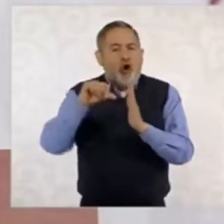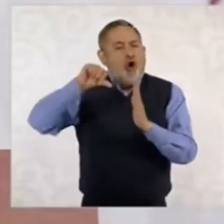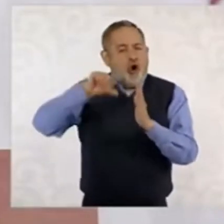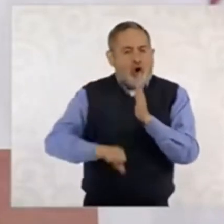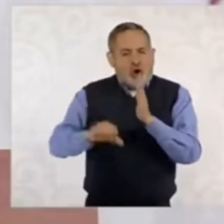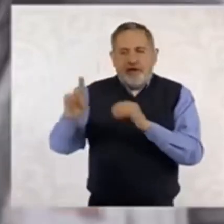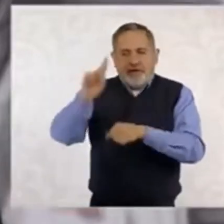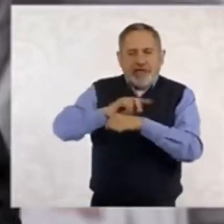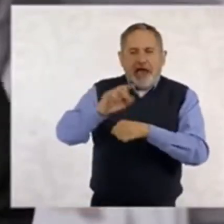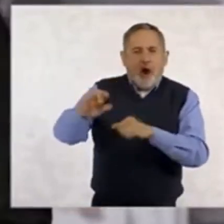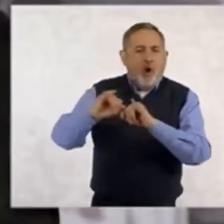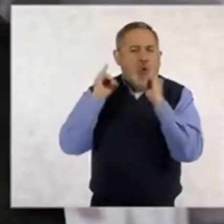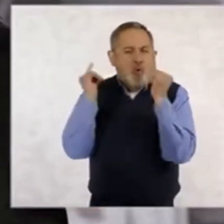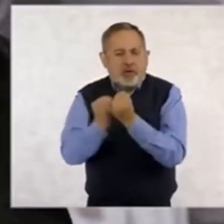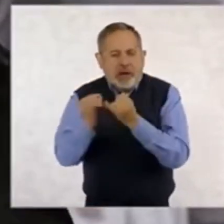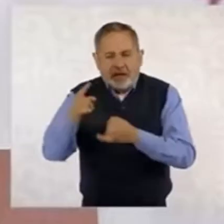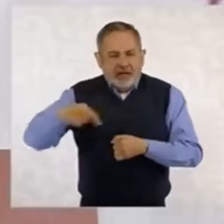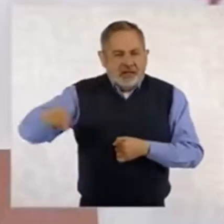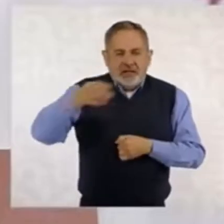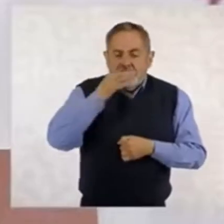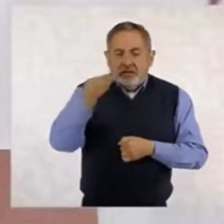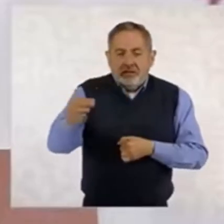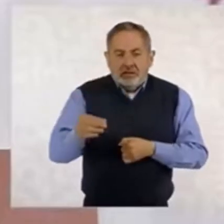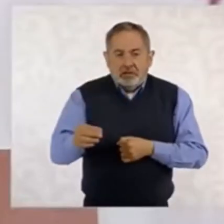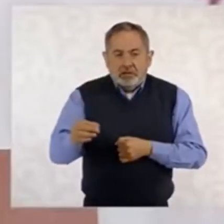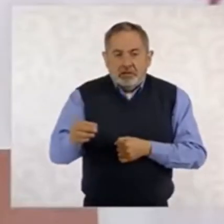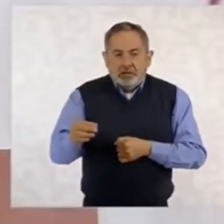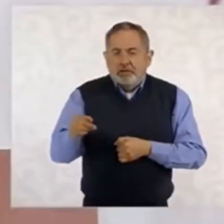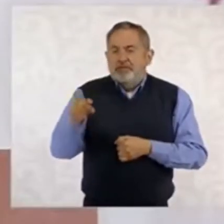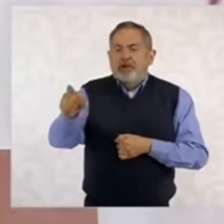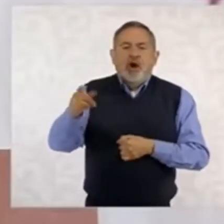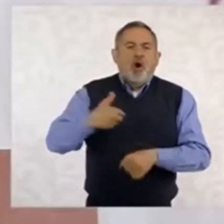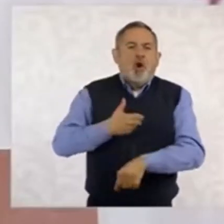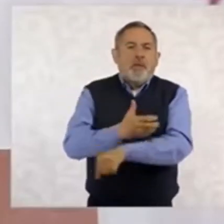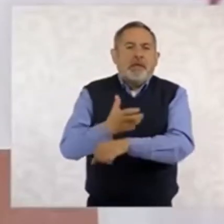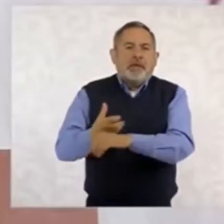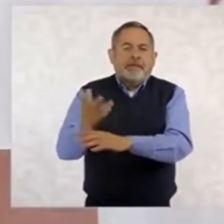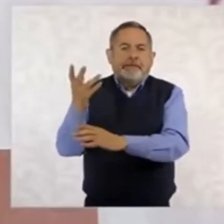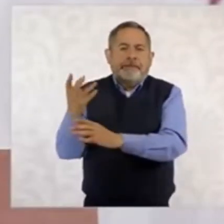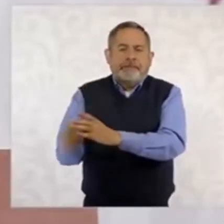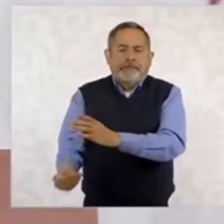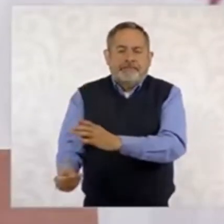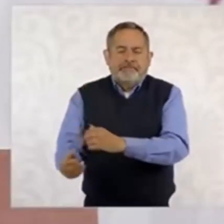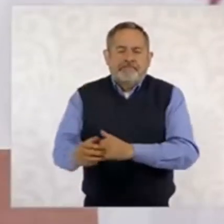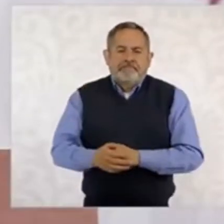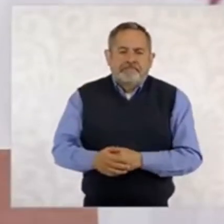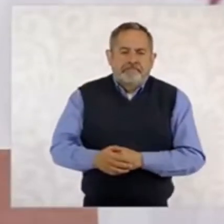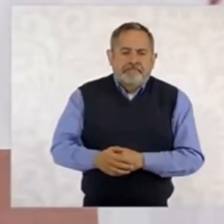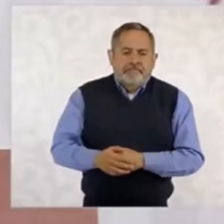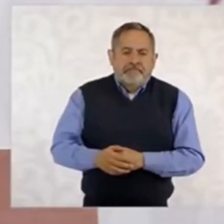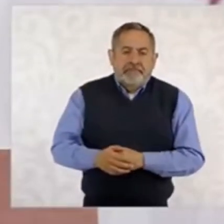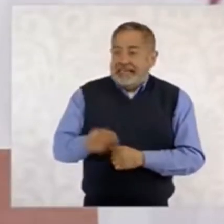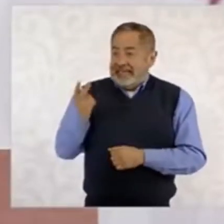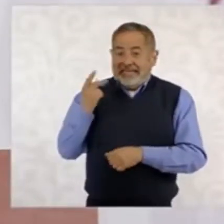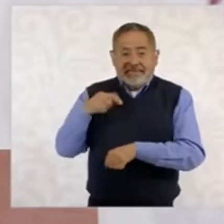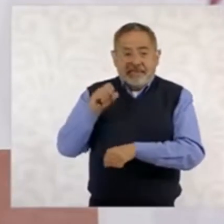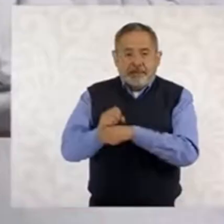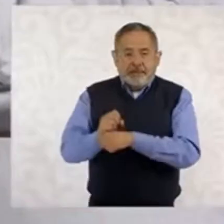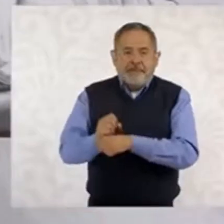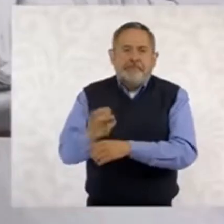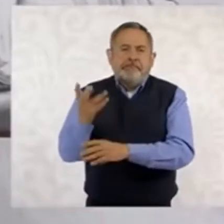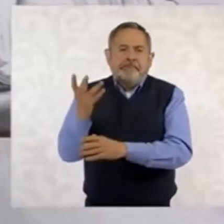hoy o esta semana se nos fue uno de nuestros compañeros. Esta semana se nos fueron 2 de